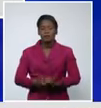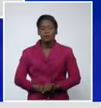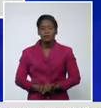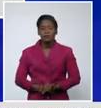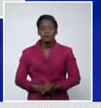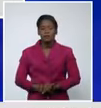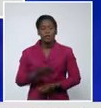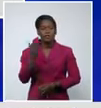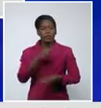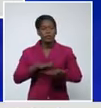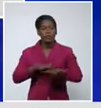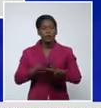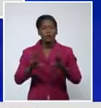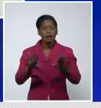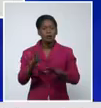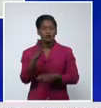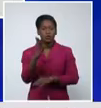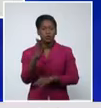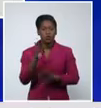14 días del mes de marzo.